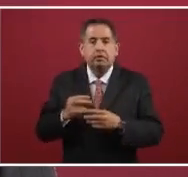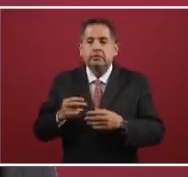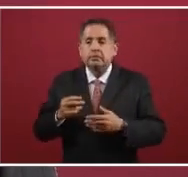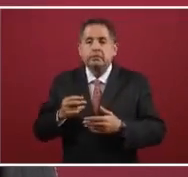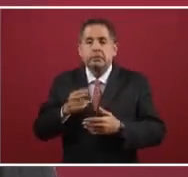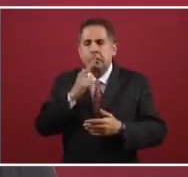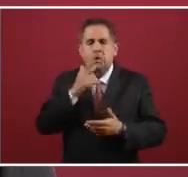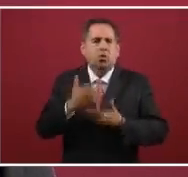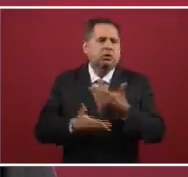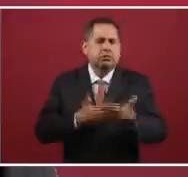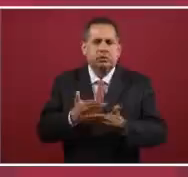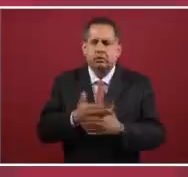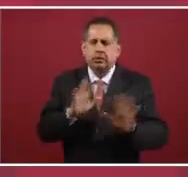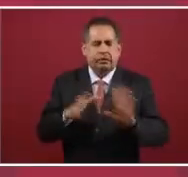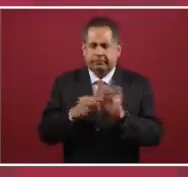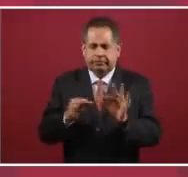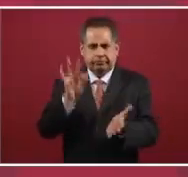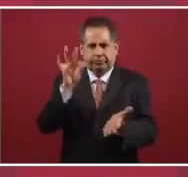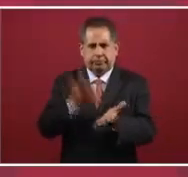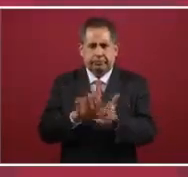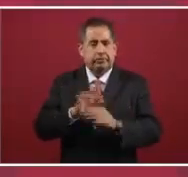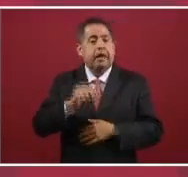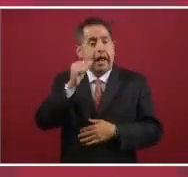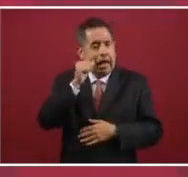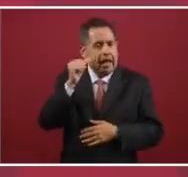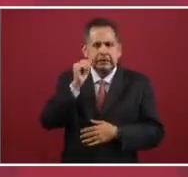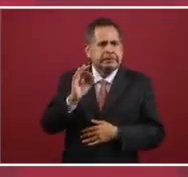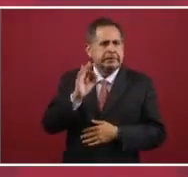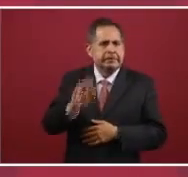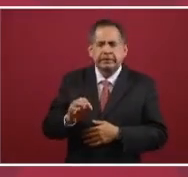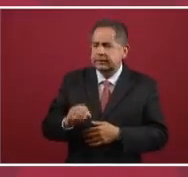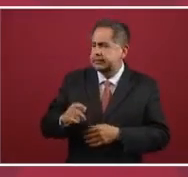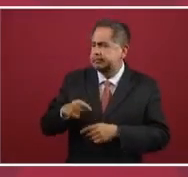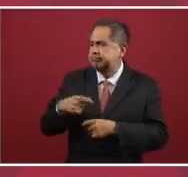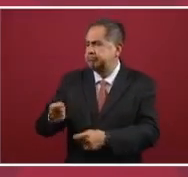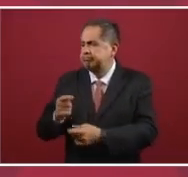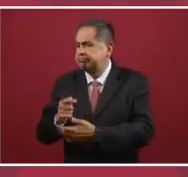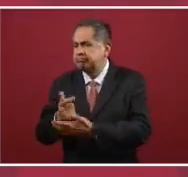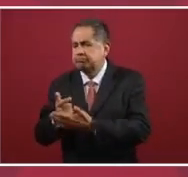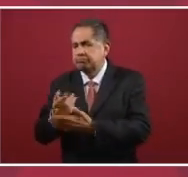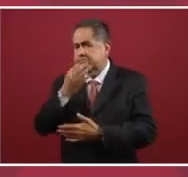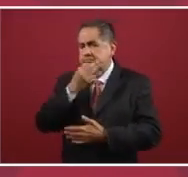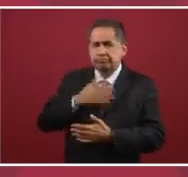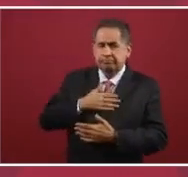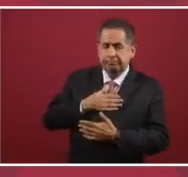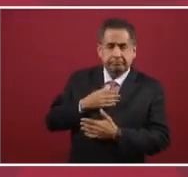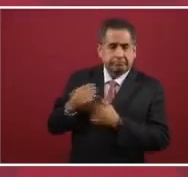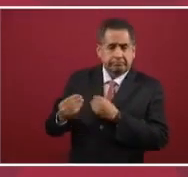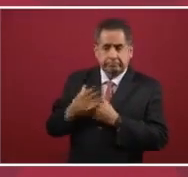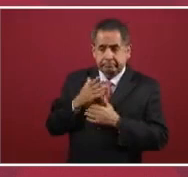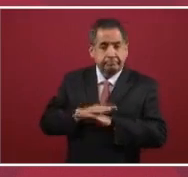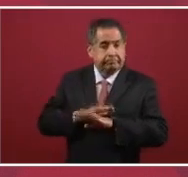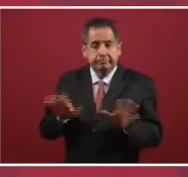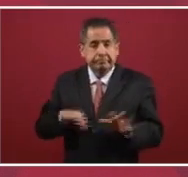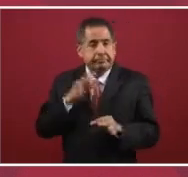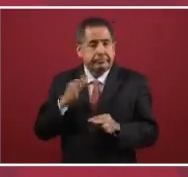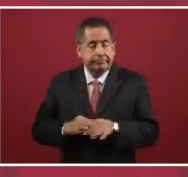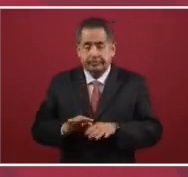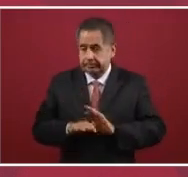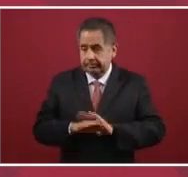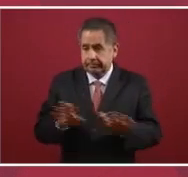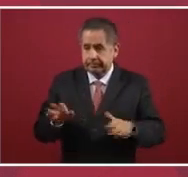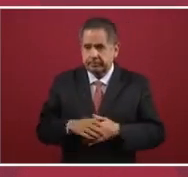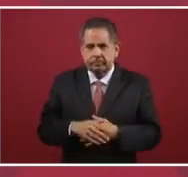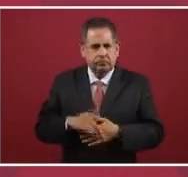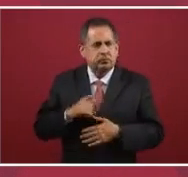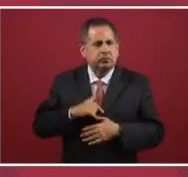servicio. Entonces, ya ayer precisamente me informaron sobre este asunto y